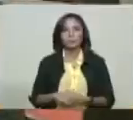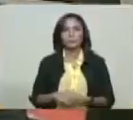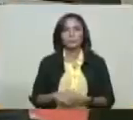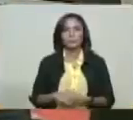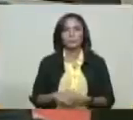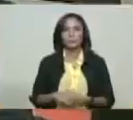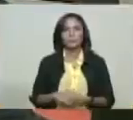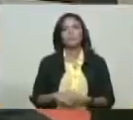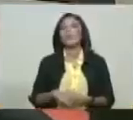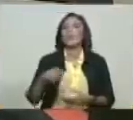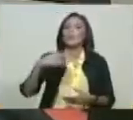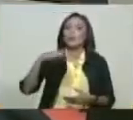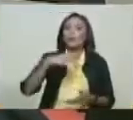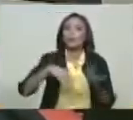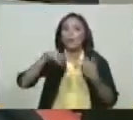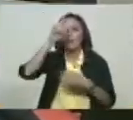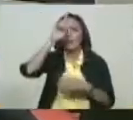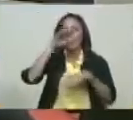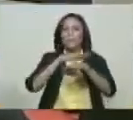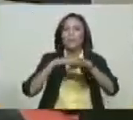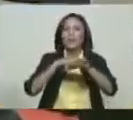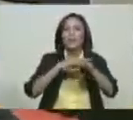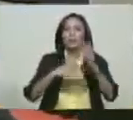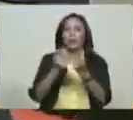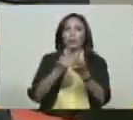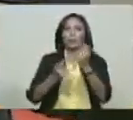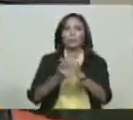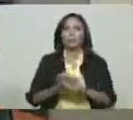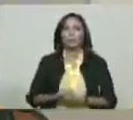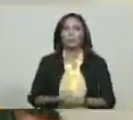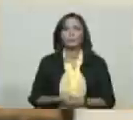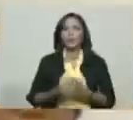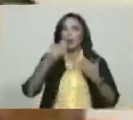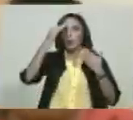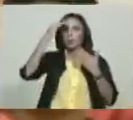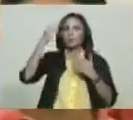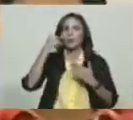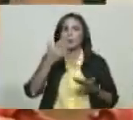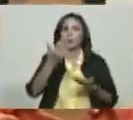Tarek Al-Sami. Salam aleikum, hermano.